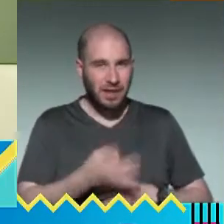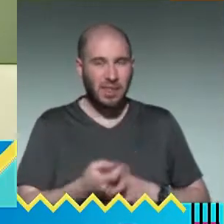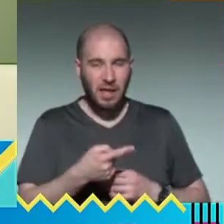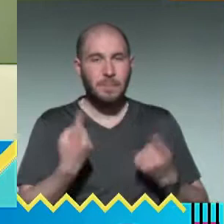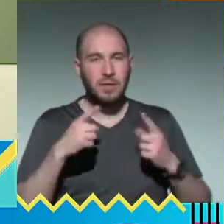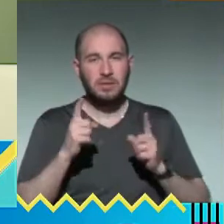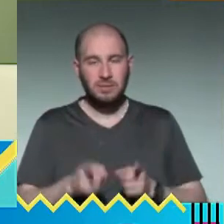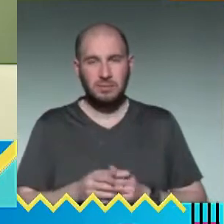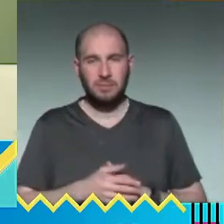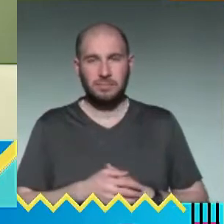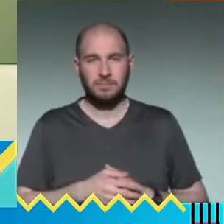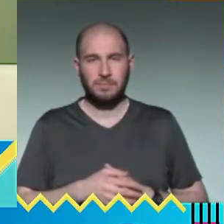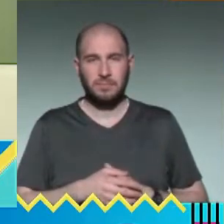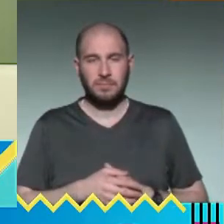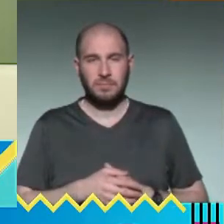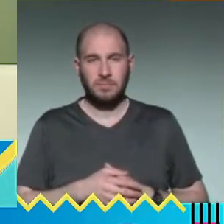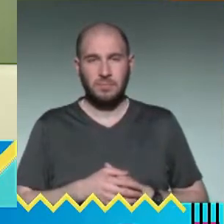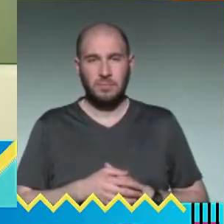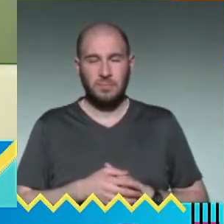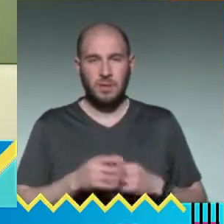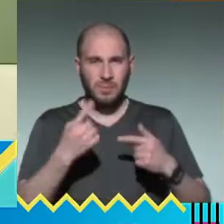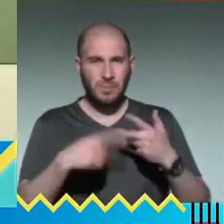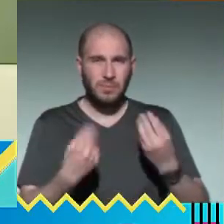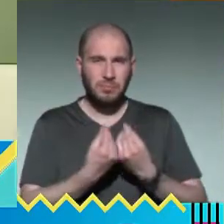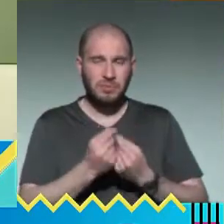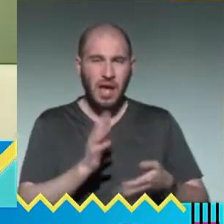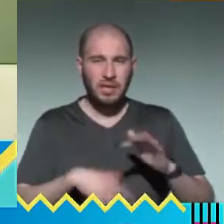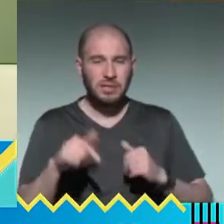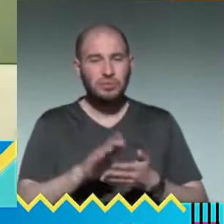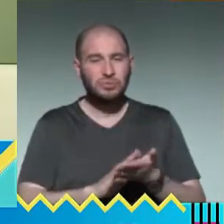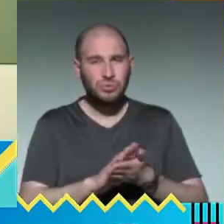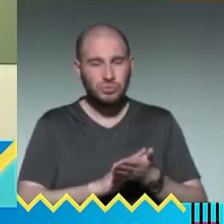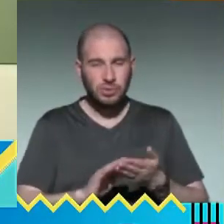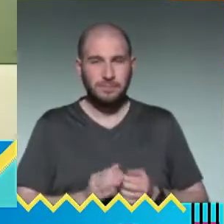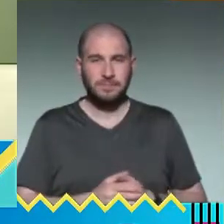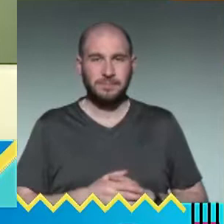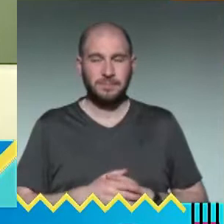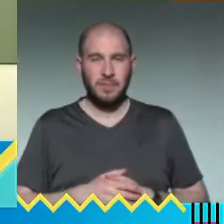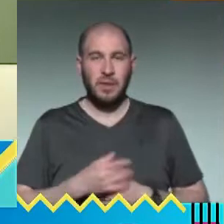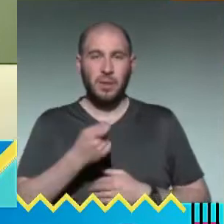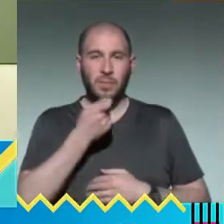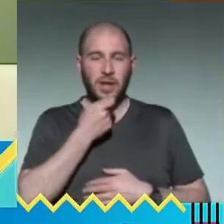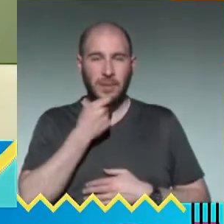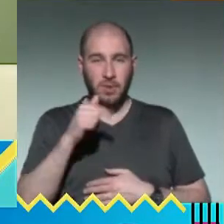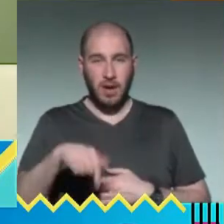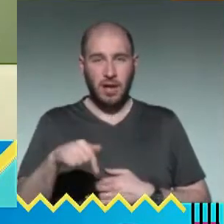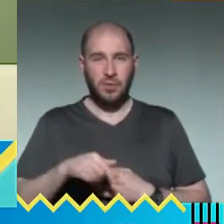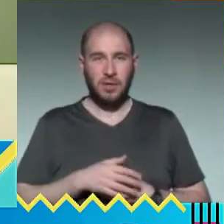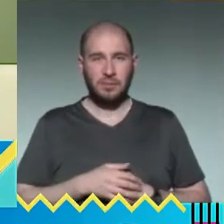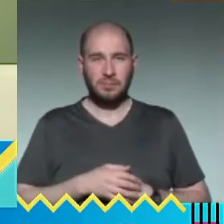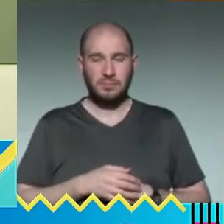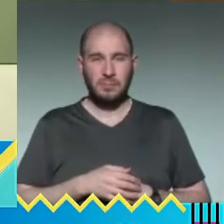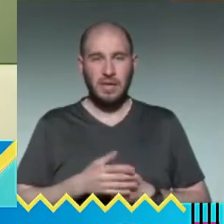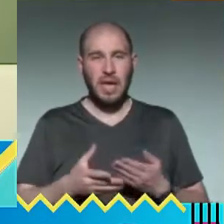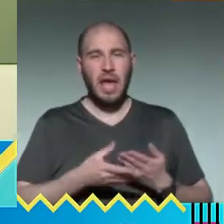pero también se han hecho muchas cosas para evitar que esto suceda, y eso es, por ejemplo, que ahora